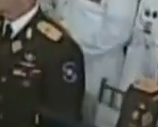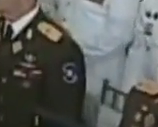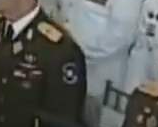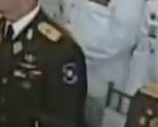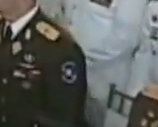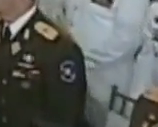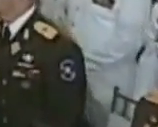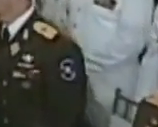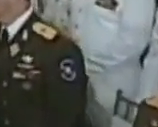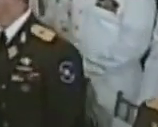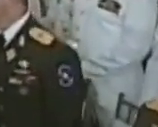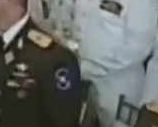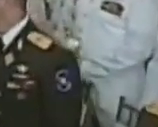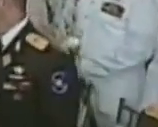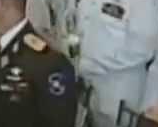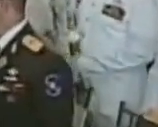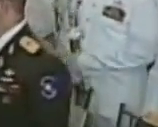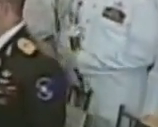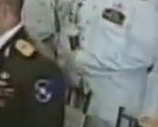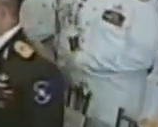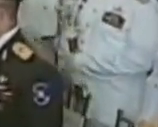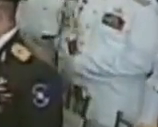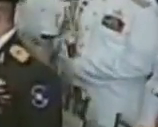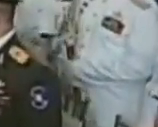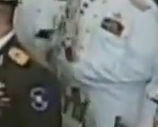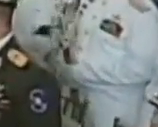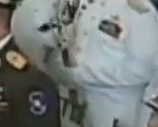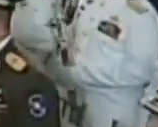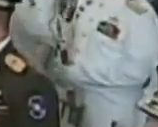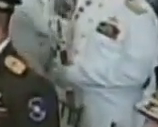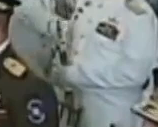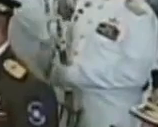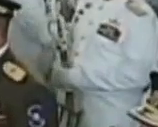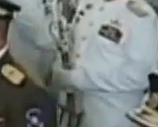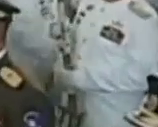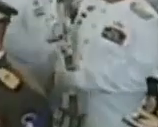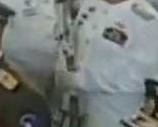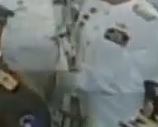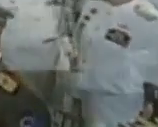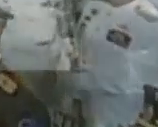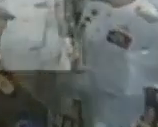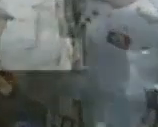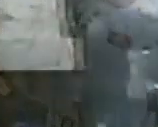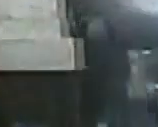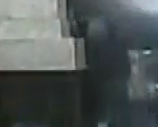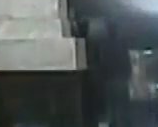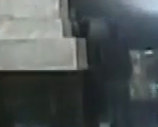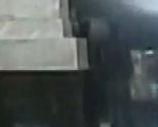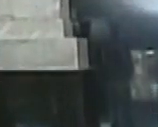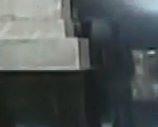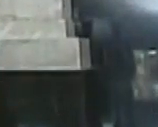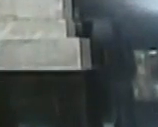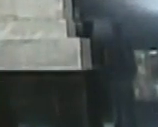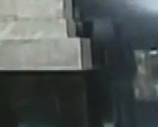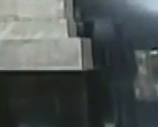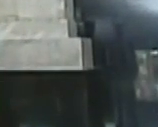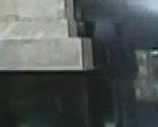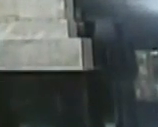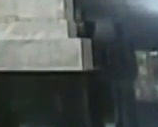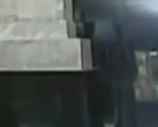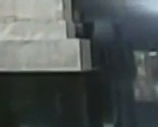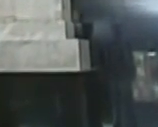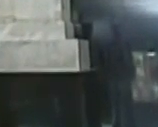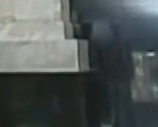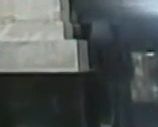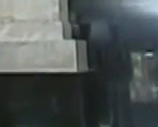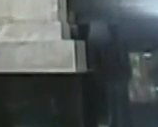Maduro Moros, en este importante acto de ascenso de los oficiales de la Fuerza Armada Nacional Bolivariana. Él